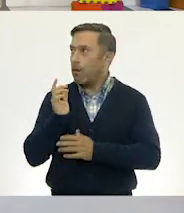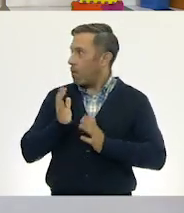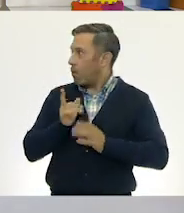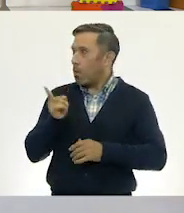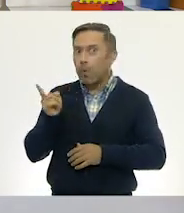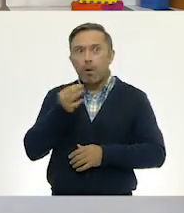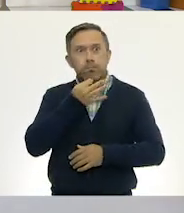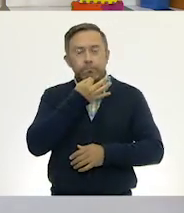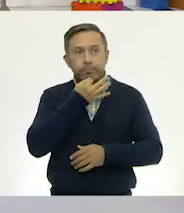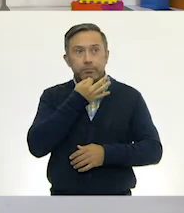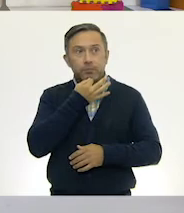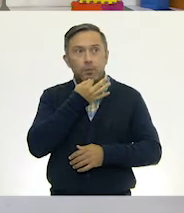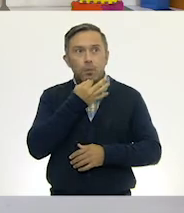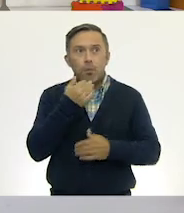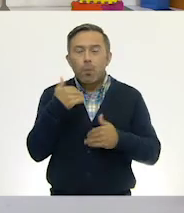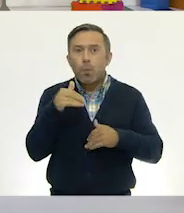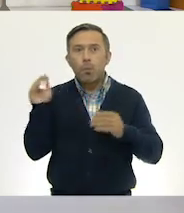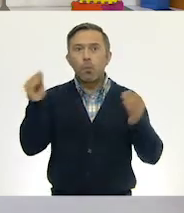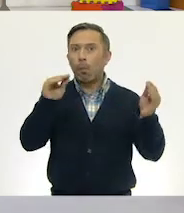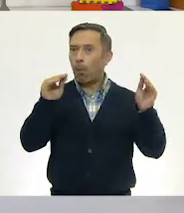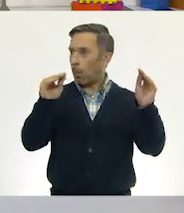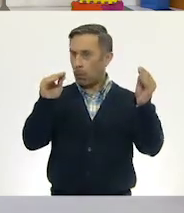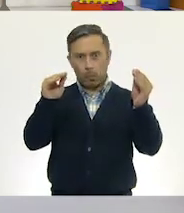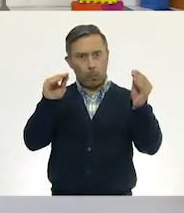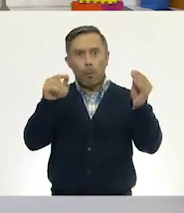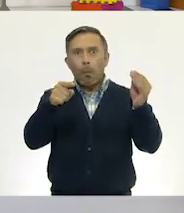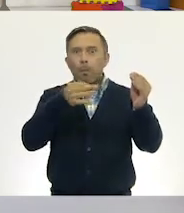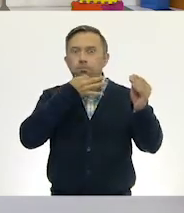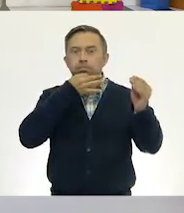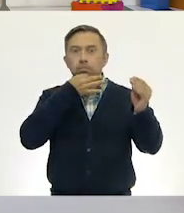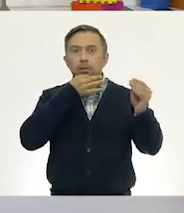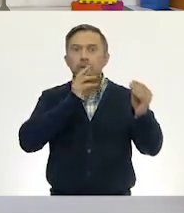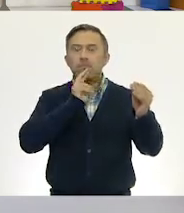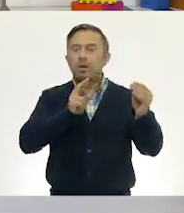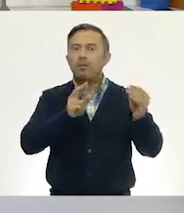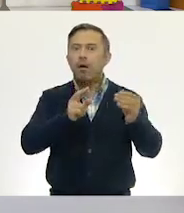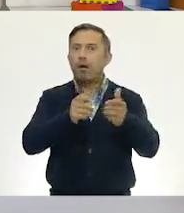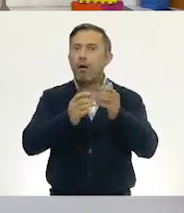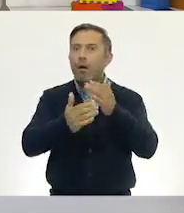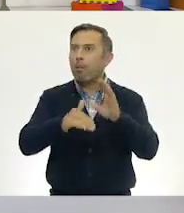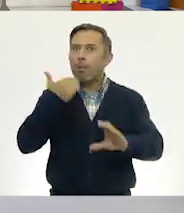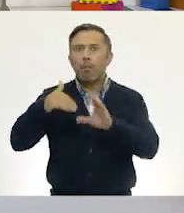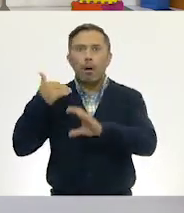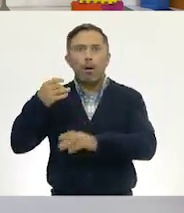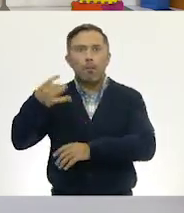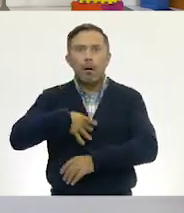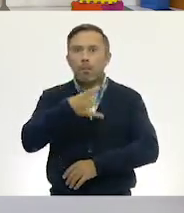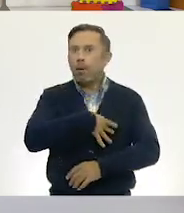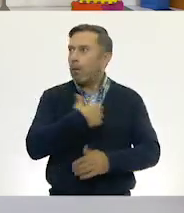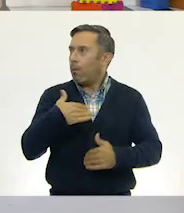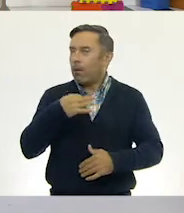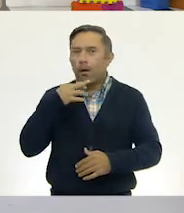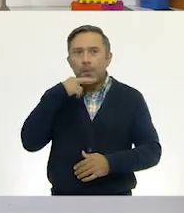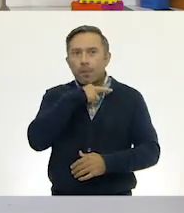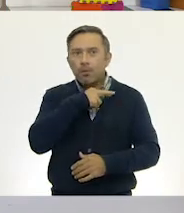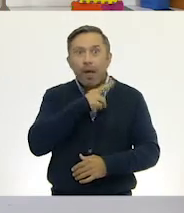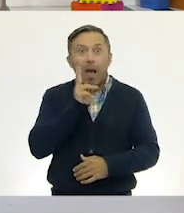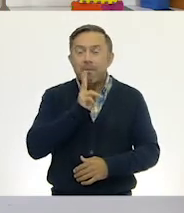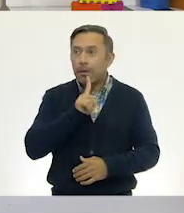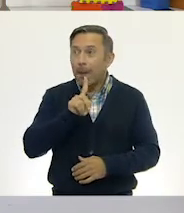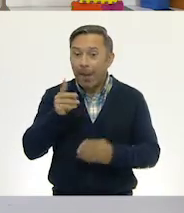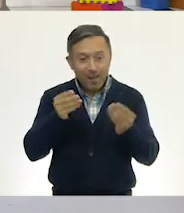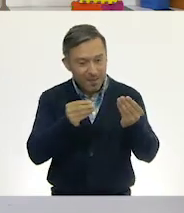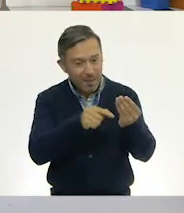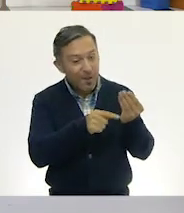Angie! Son muy veloces. Sí, son muy veloces. A ver, vamos a ver. A ver, muchas gracias. ¿Cuántas